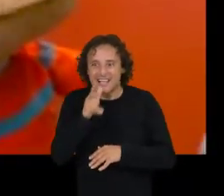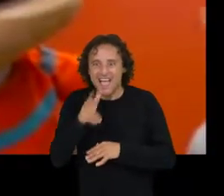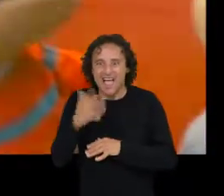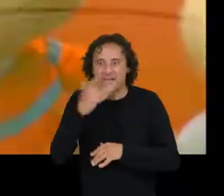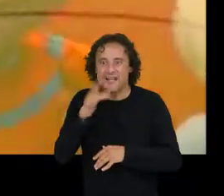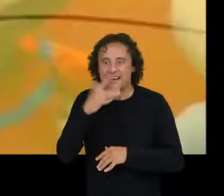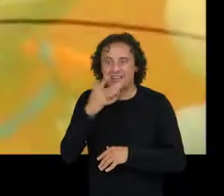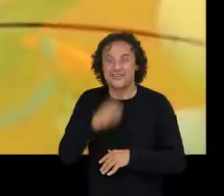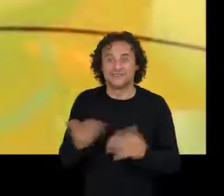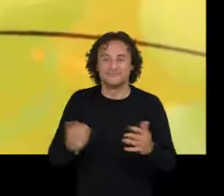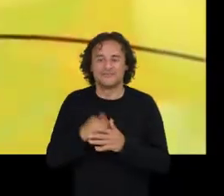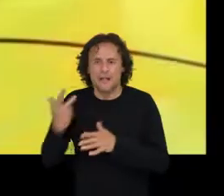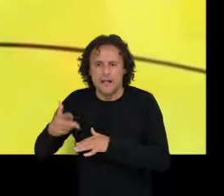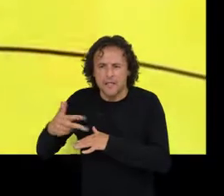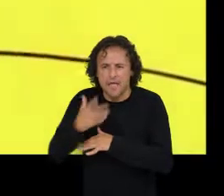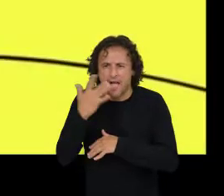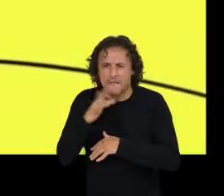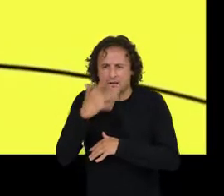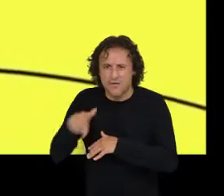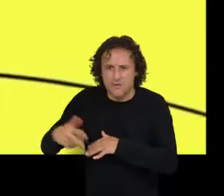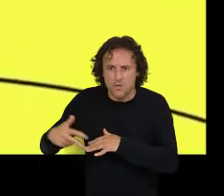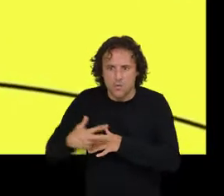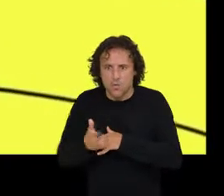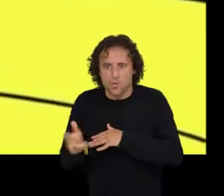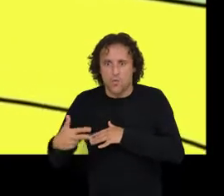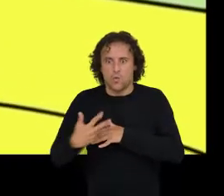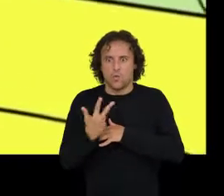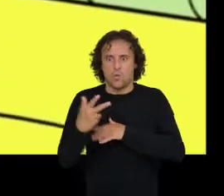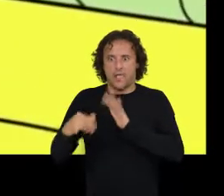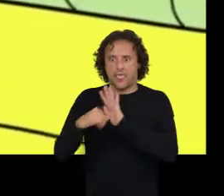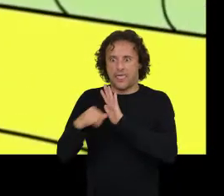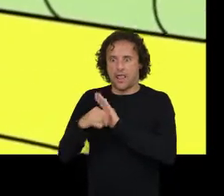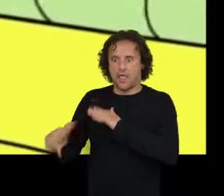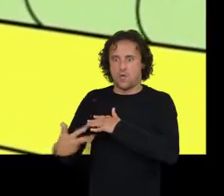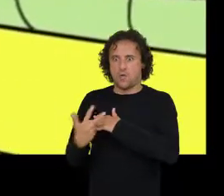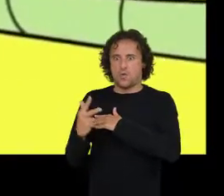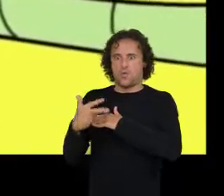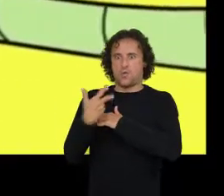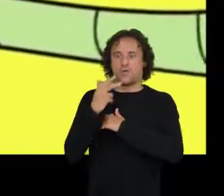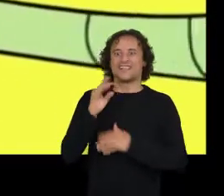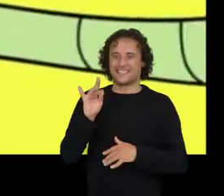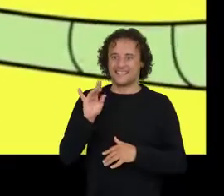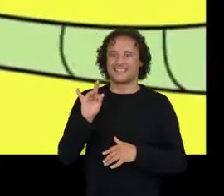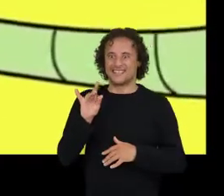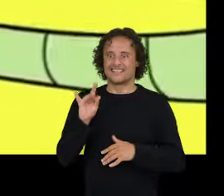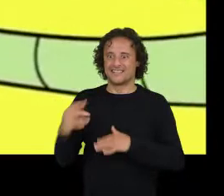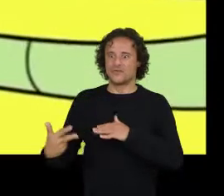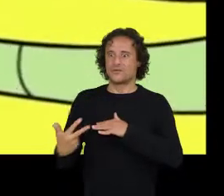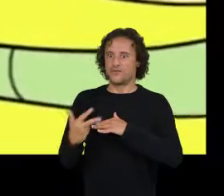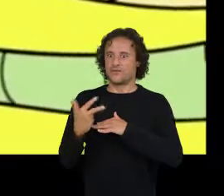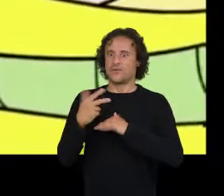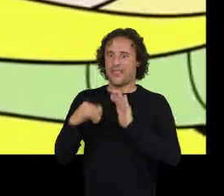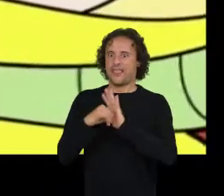E vedes a serpe amarela como sobe por nós? Sí, a serpe amarela está a subir